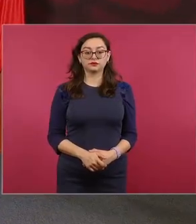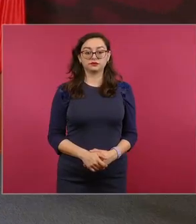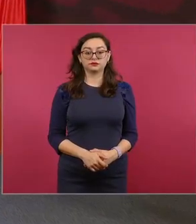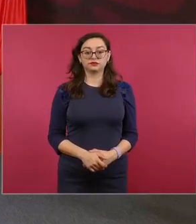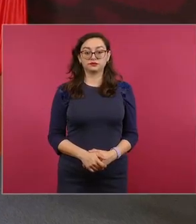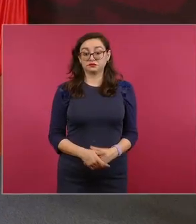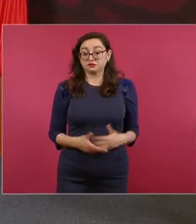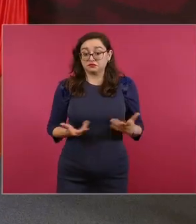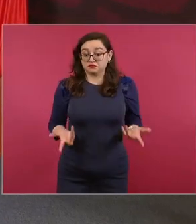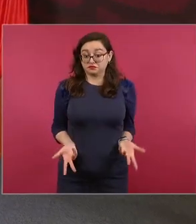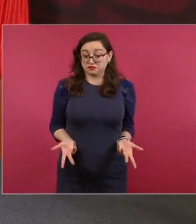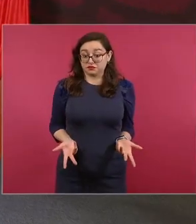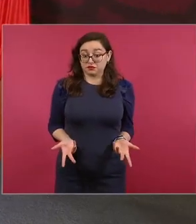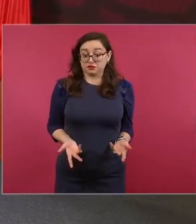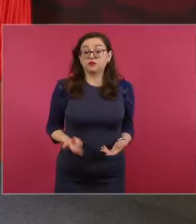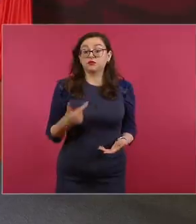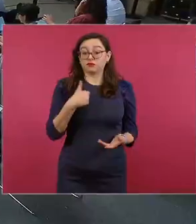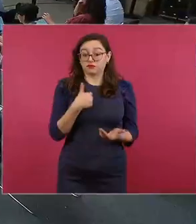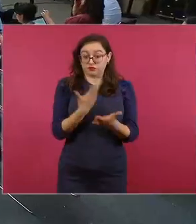paisanas, paisanos,